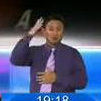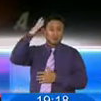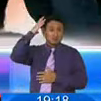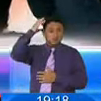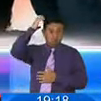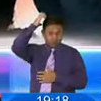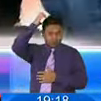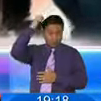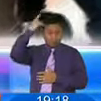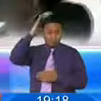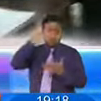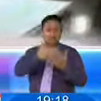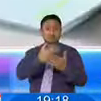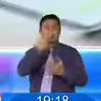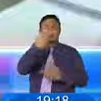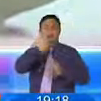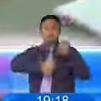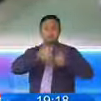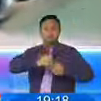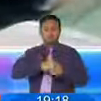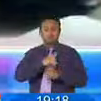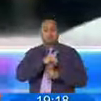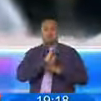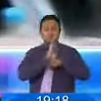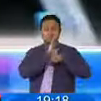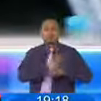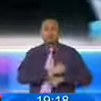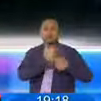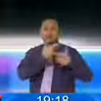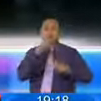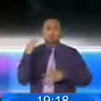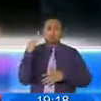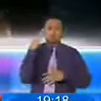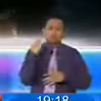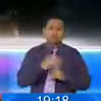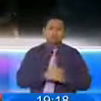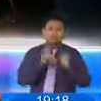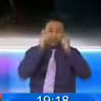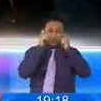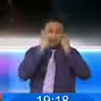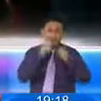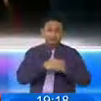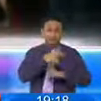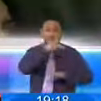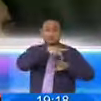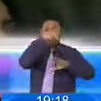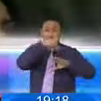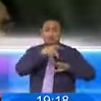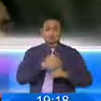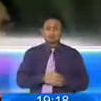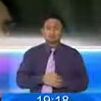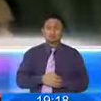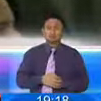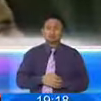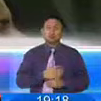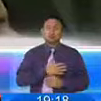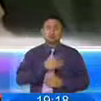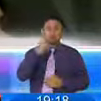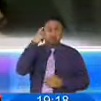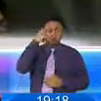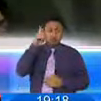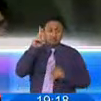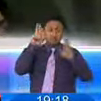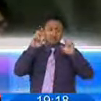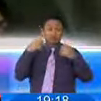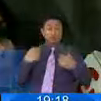Mauricio Rodas, acudió este 2 de mayo a rendir su versión libre y voluntaria ante la Fiscalía Provincial de Pichincha. Consideramos que este es un tema